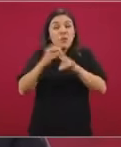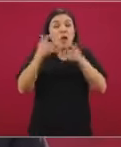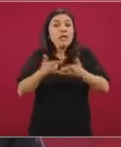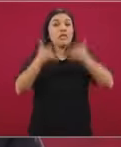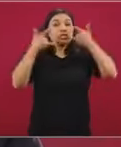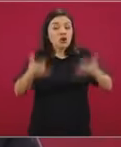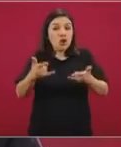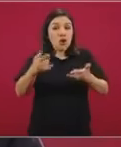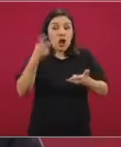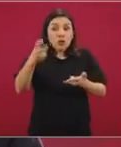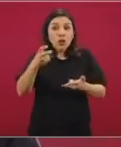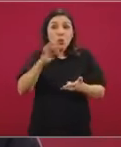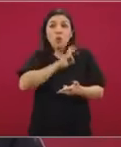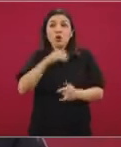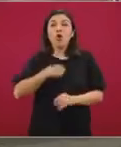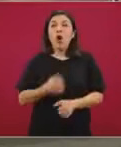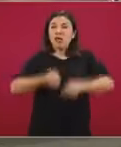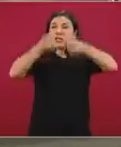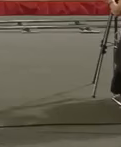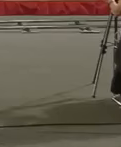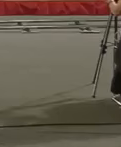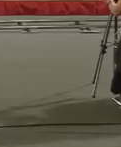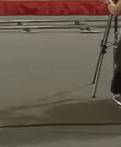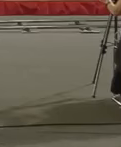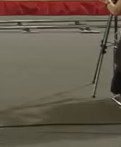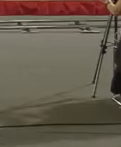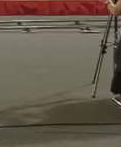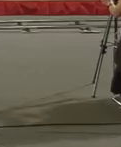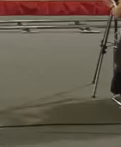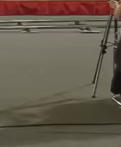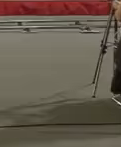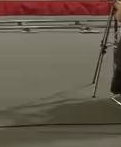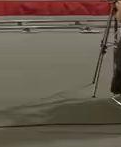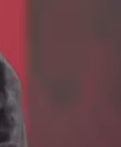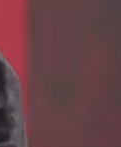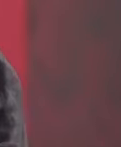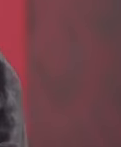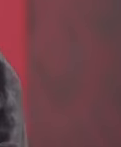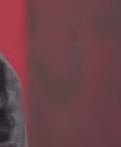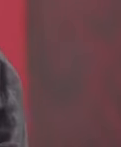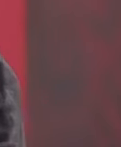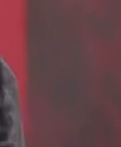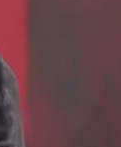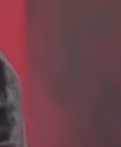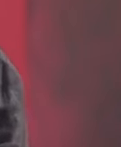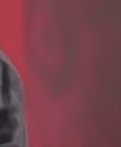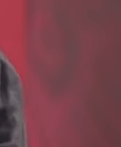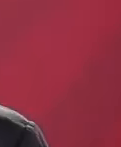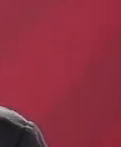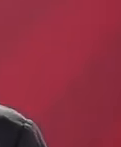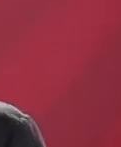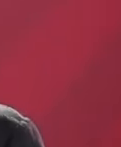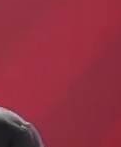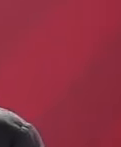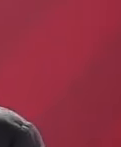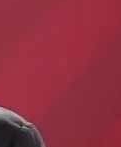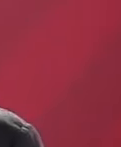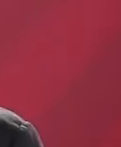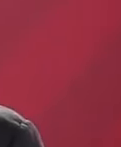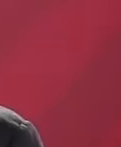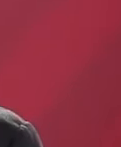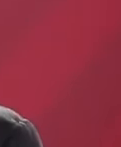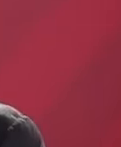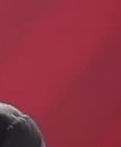constatable, como una predicción del tamaño de la mortalidad que podría causar COVID-19. Por favor, que no